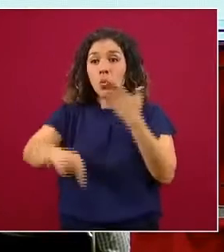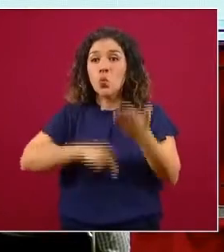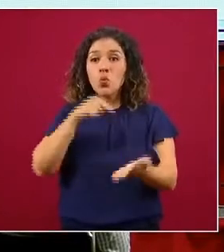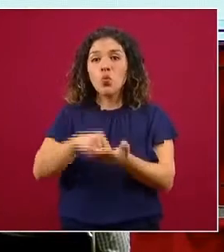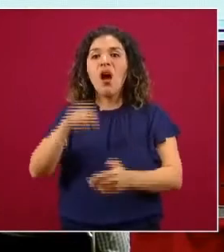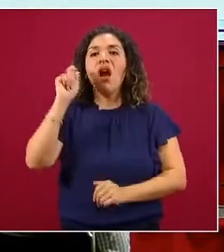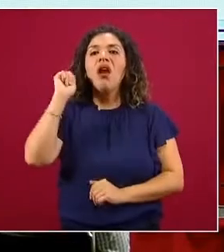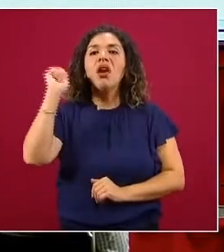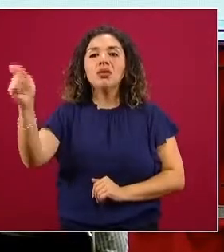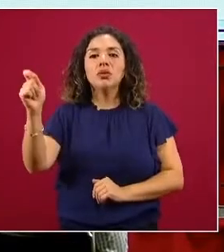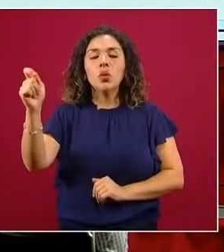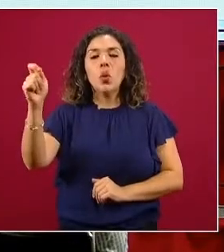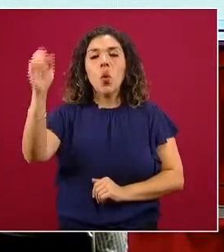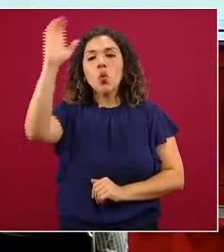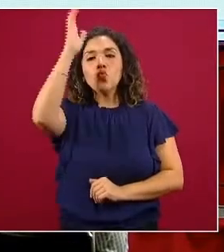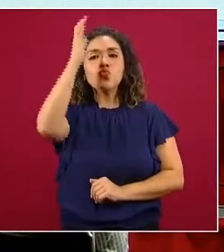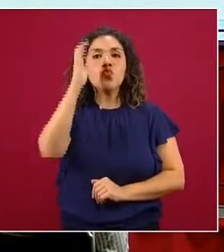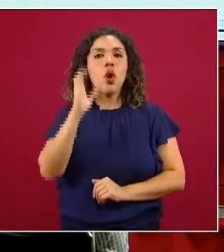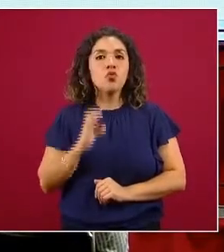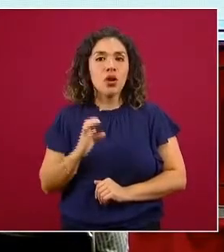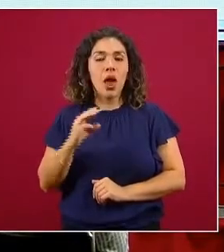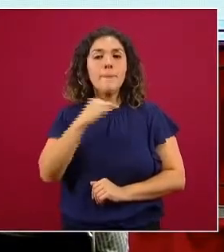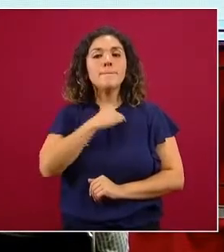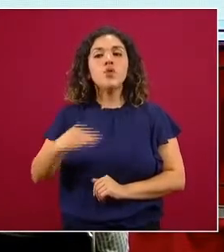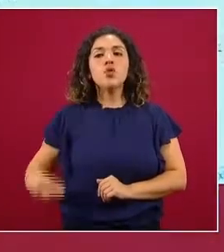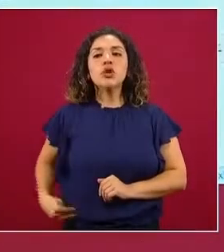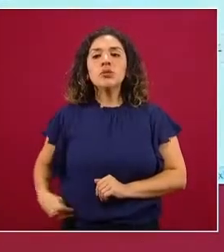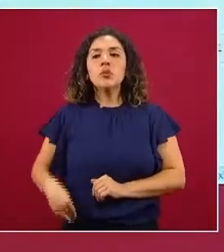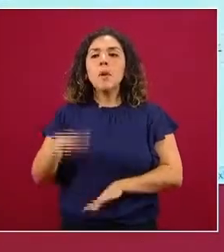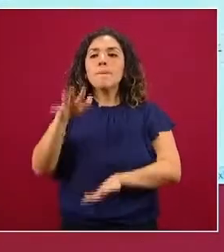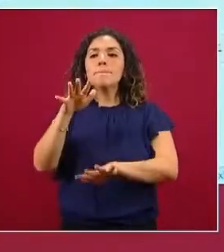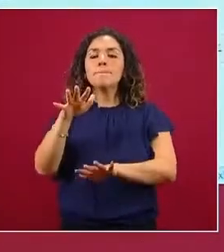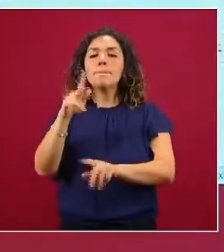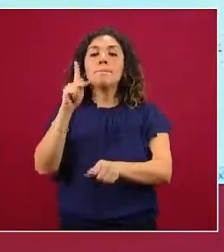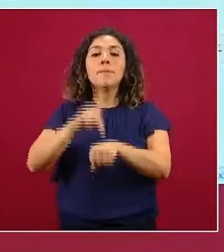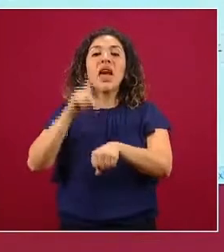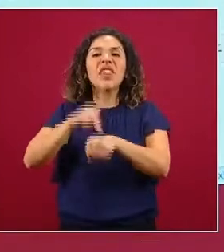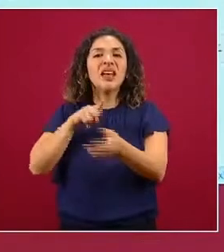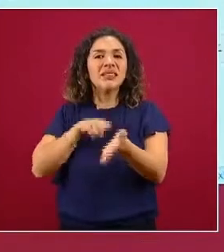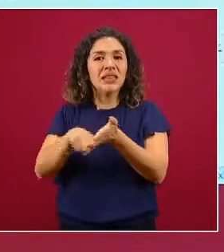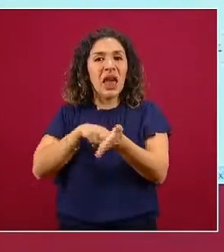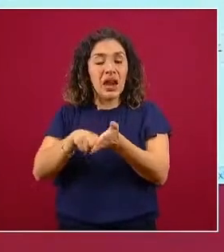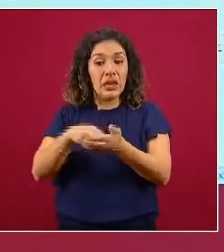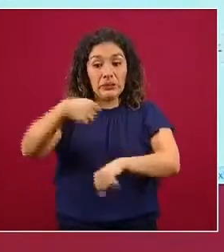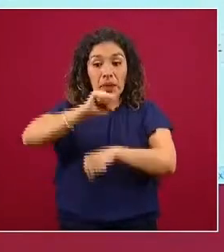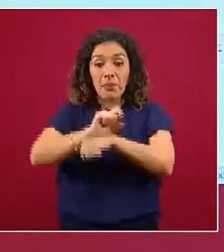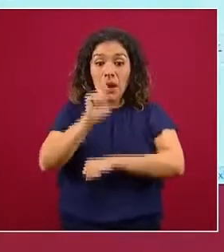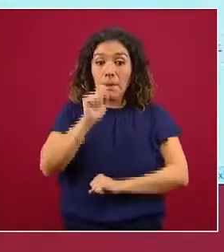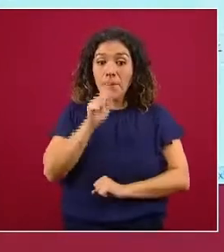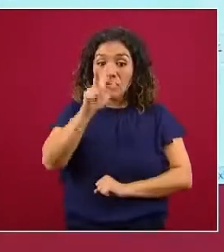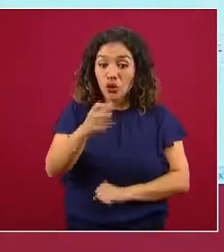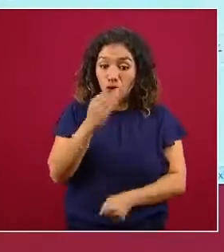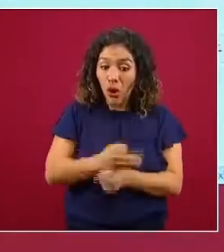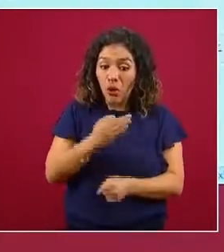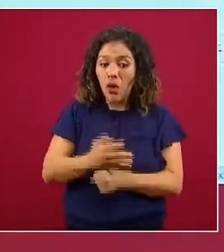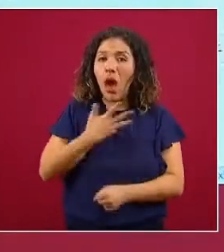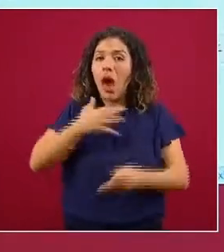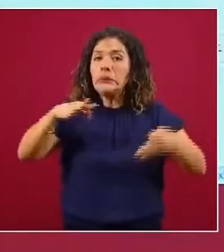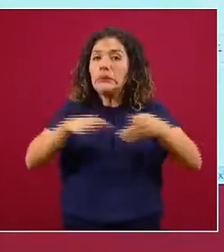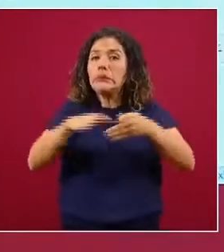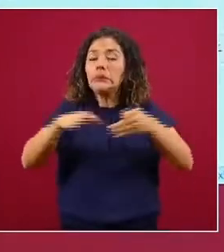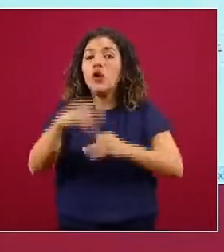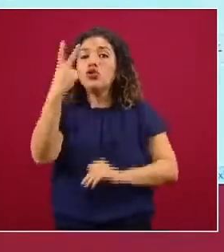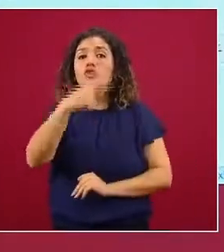se encuentra en Coahuila y es el municipio de Piedras Negras, que en la semana 28 tiene una tasa de incidencia